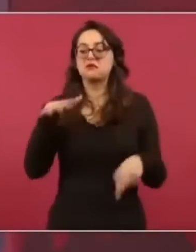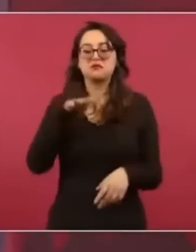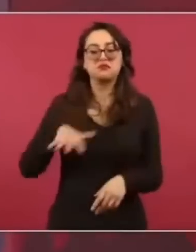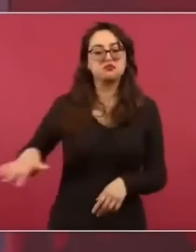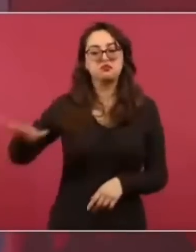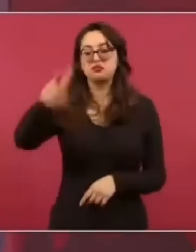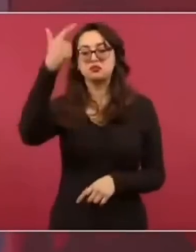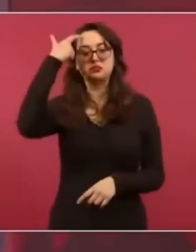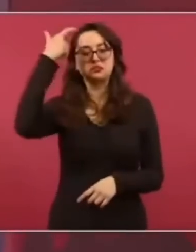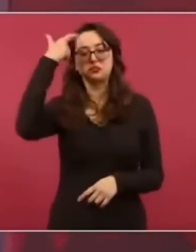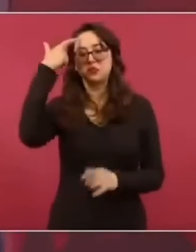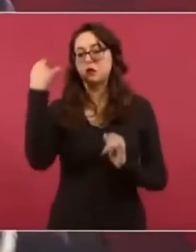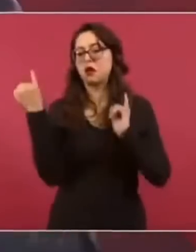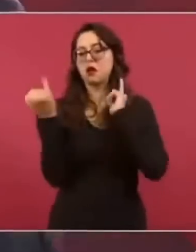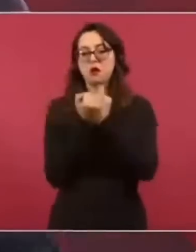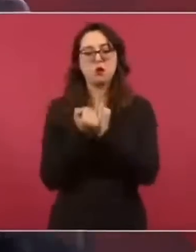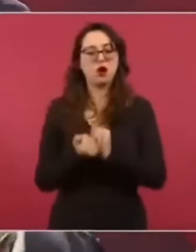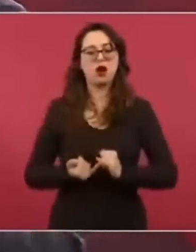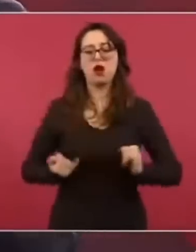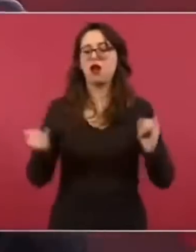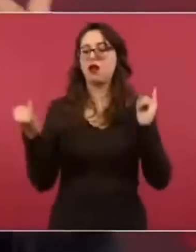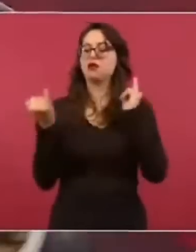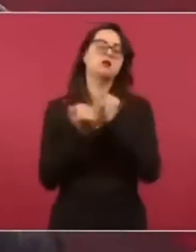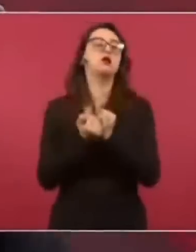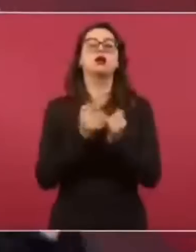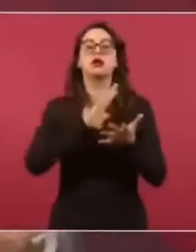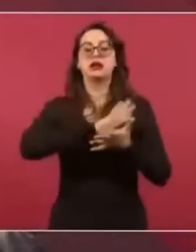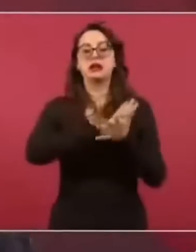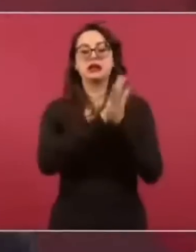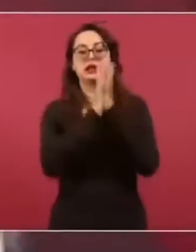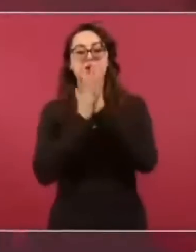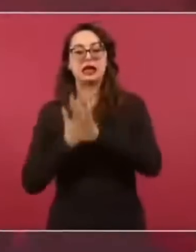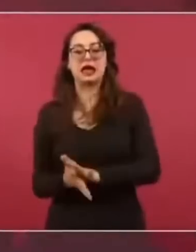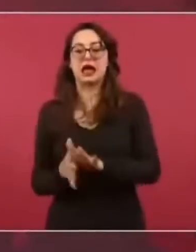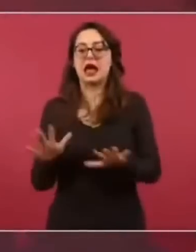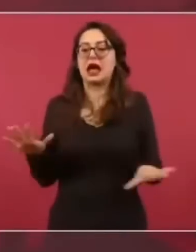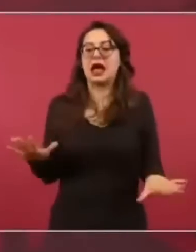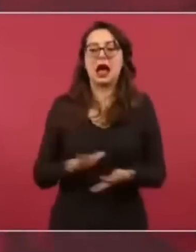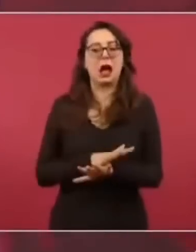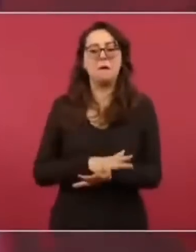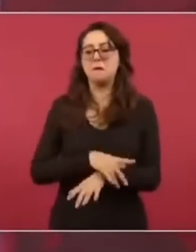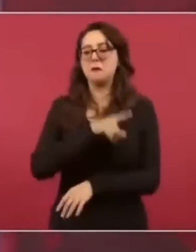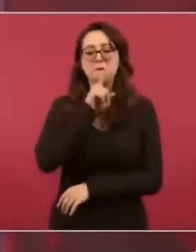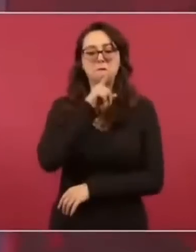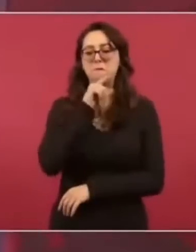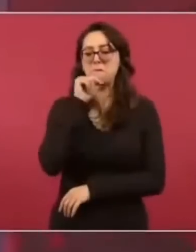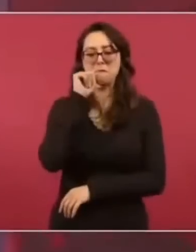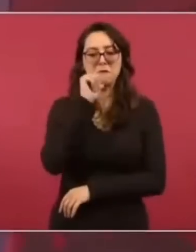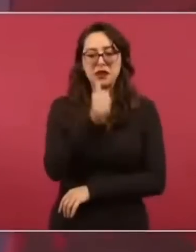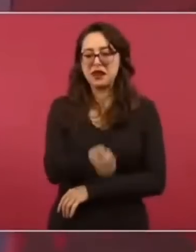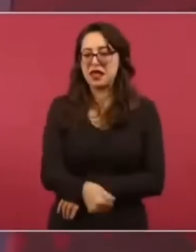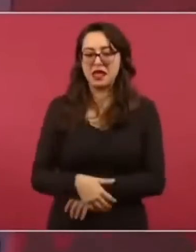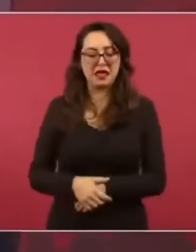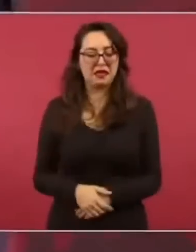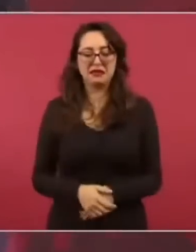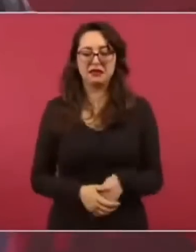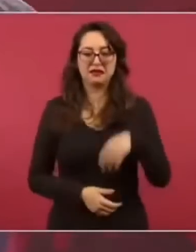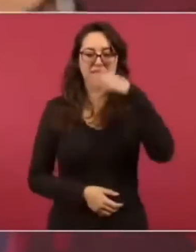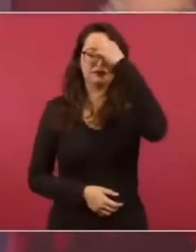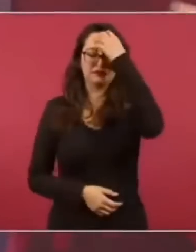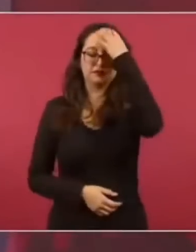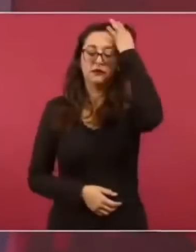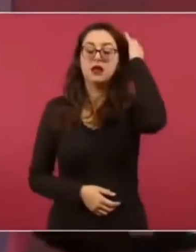lo mismo. ¿Dónde se inventó lo del tapado, lo del dedazo, lo de